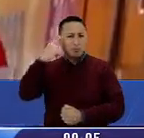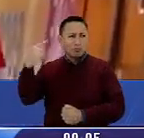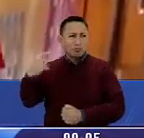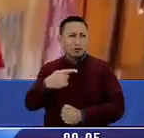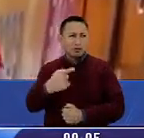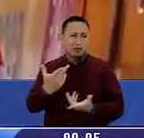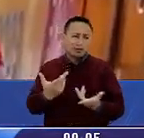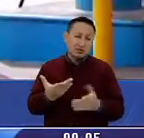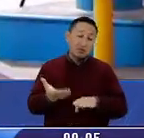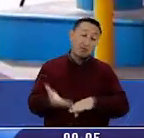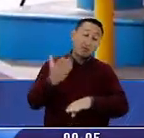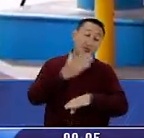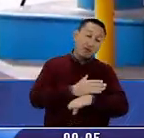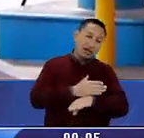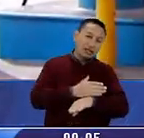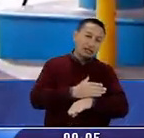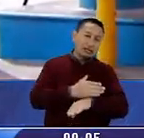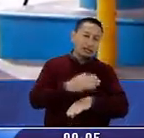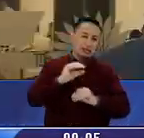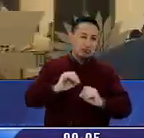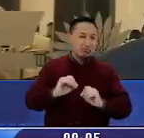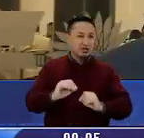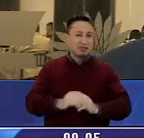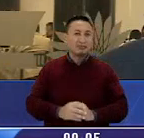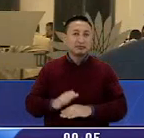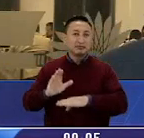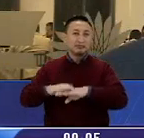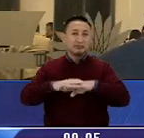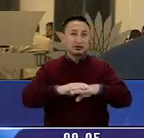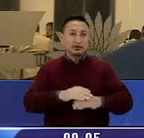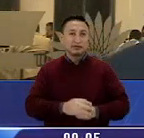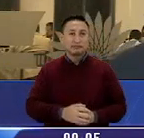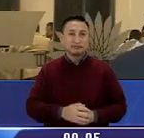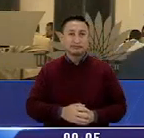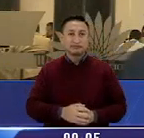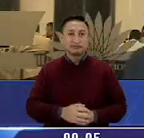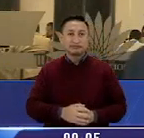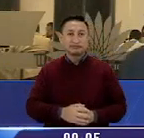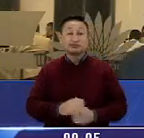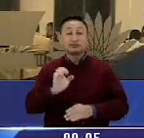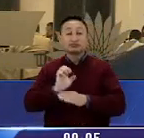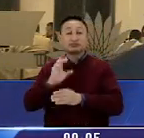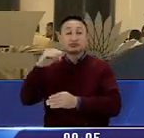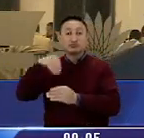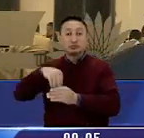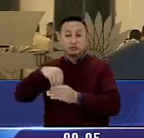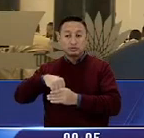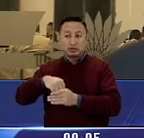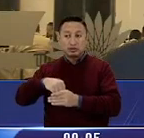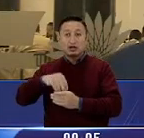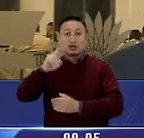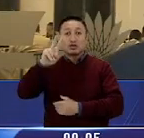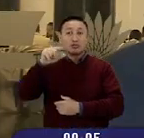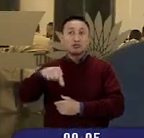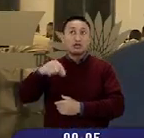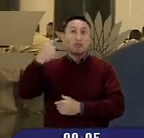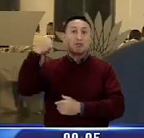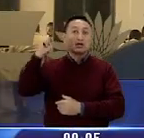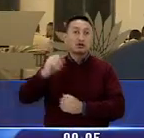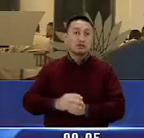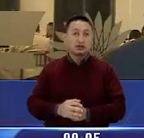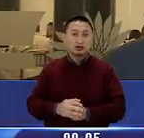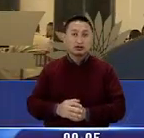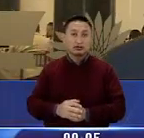ser socializada con mayor rigor. Se va a ahorrar para el país cerca de 2.000 millones o más a